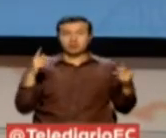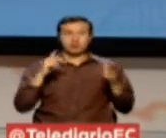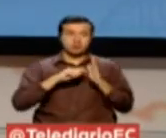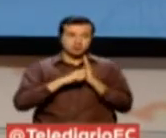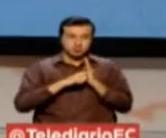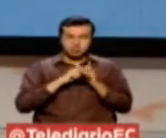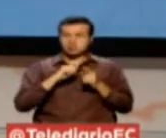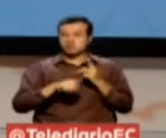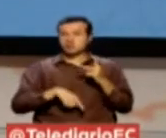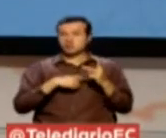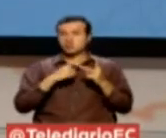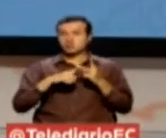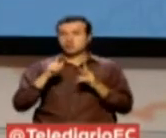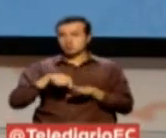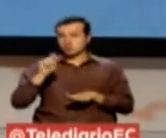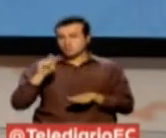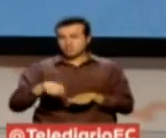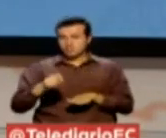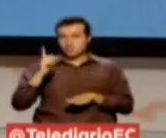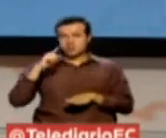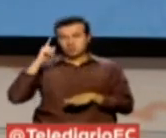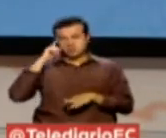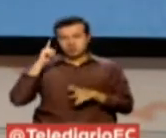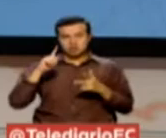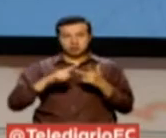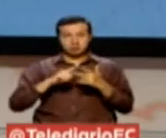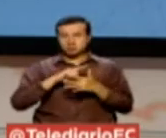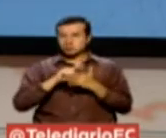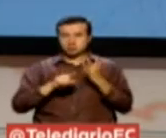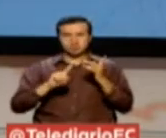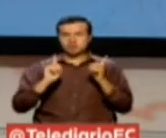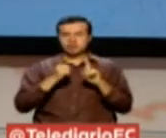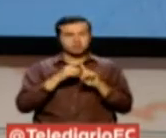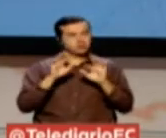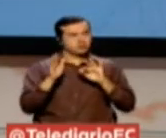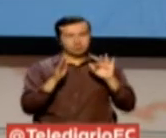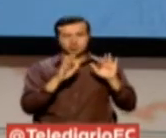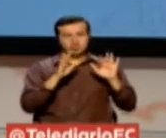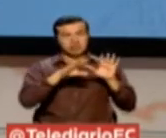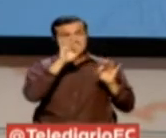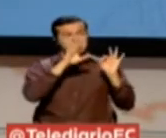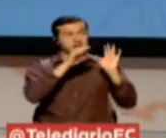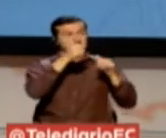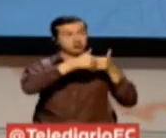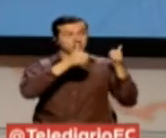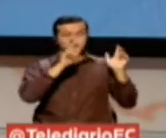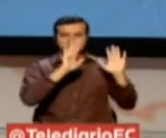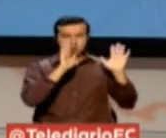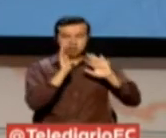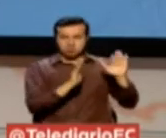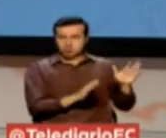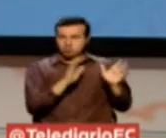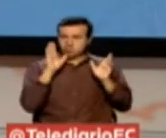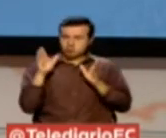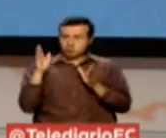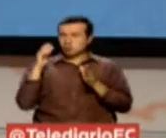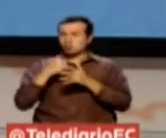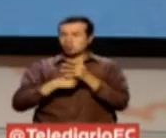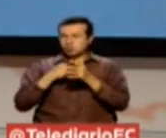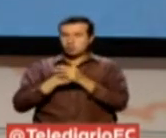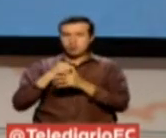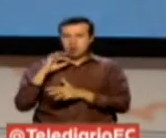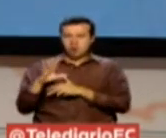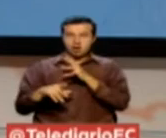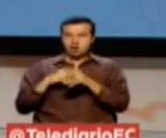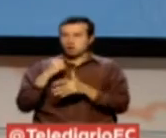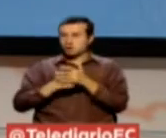contralor, procurador, sino centrándose en lo que fue su esencia, es decir, combatir la corrupción,